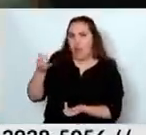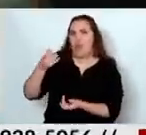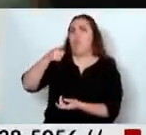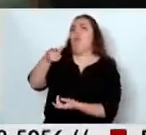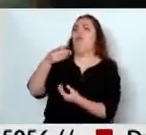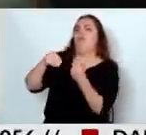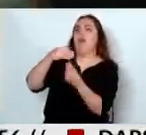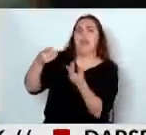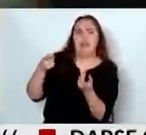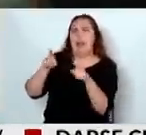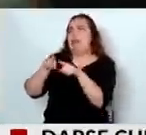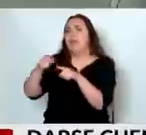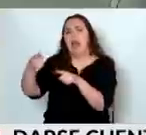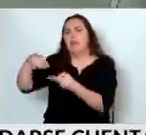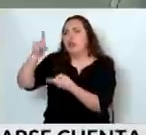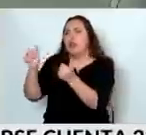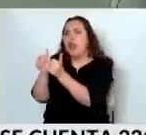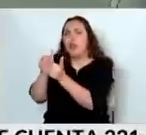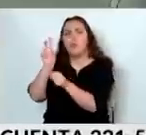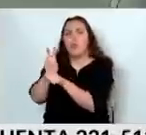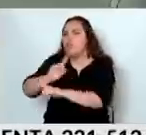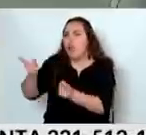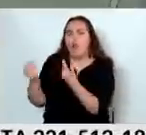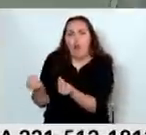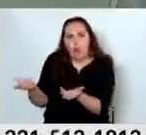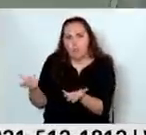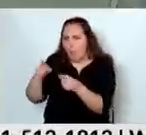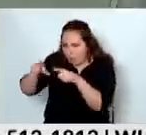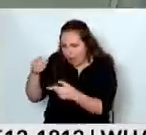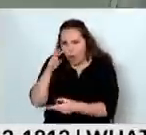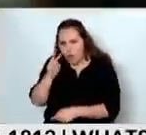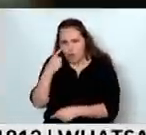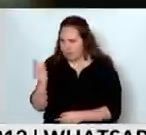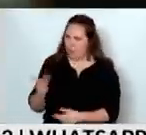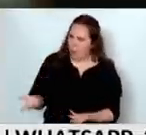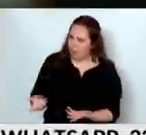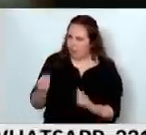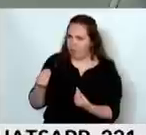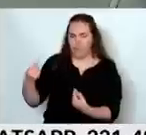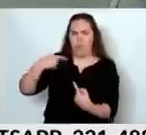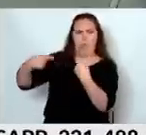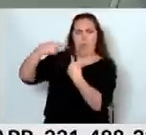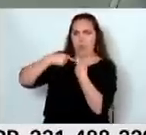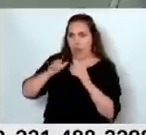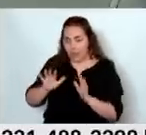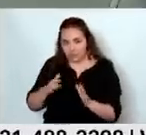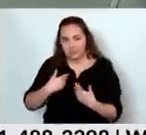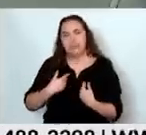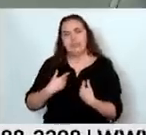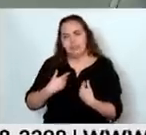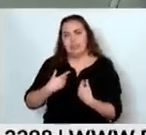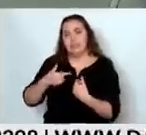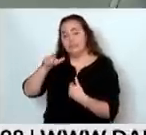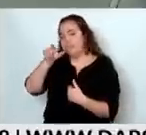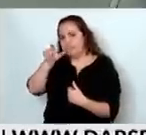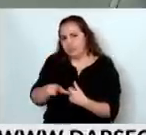hermana, ¿cómo no estuviste atada el 24 horas del día? O sea, si eras la hermana, ¿no viste que se estaba por suicidar? Entonces, la mejor forma de acompañar a alguien que